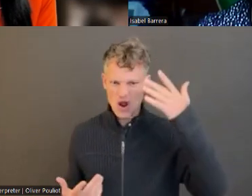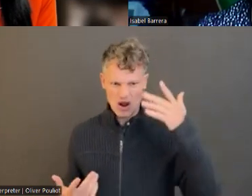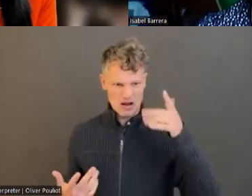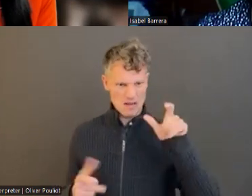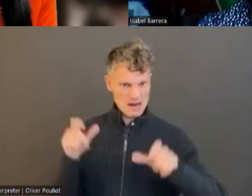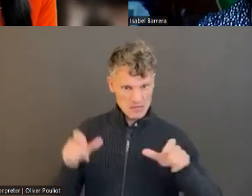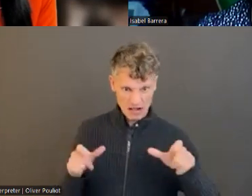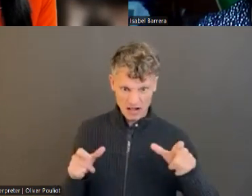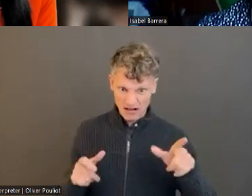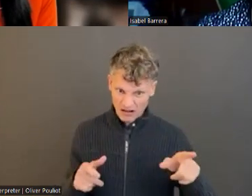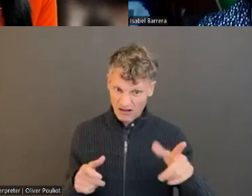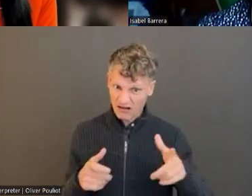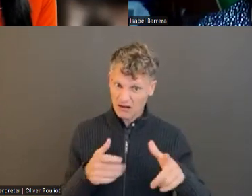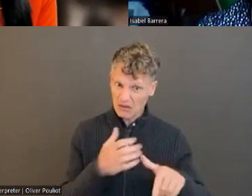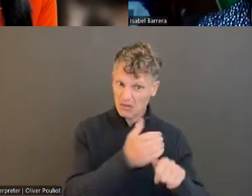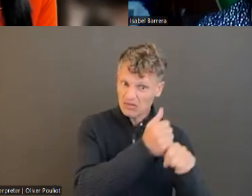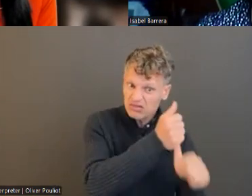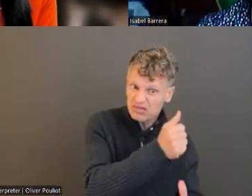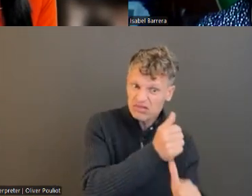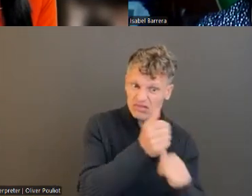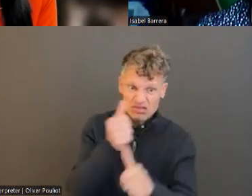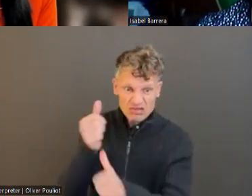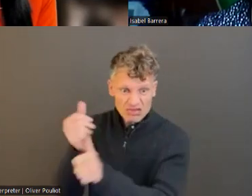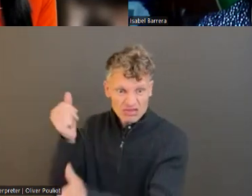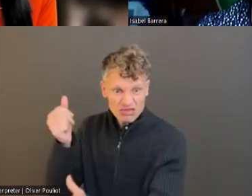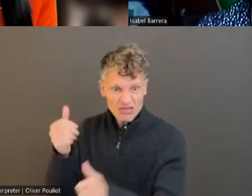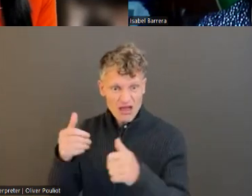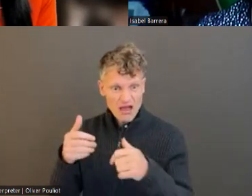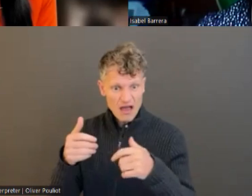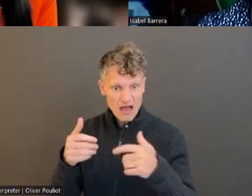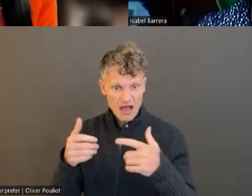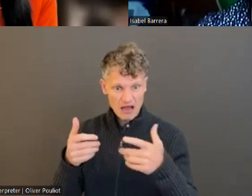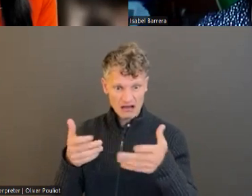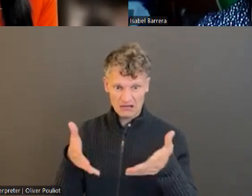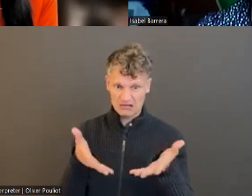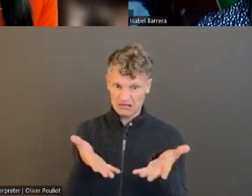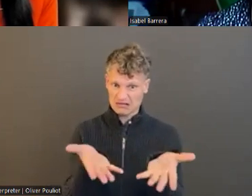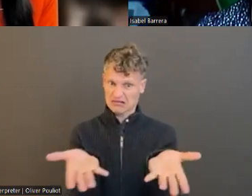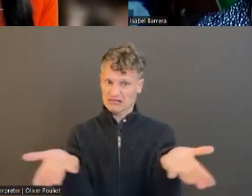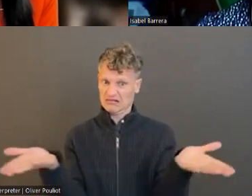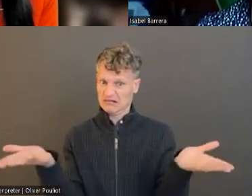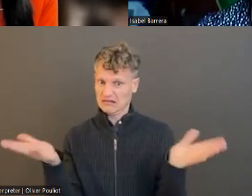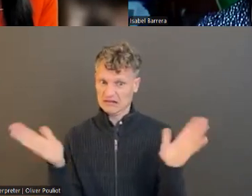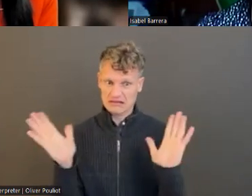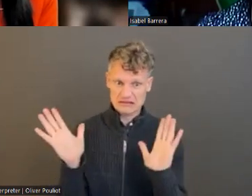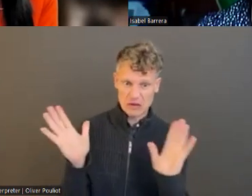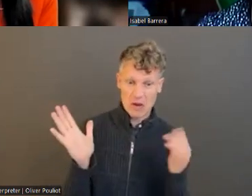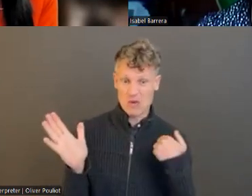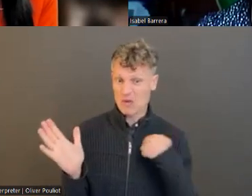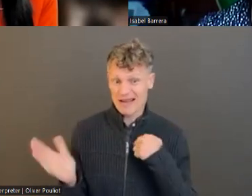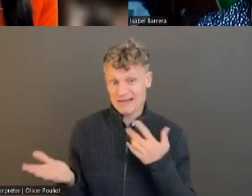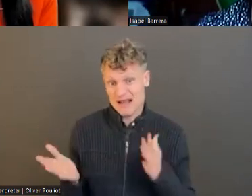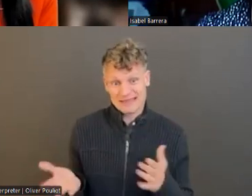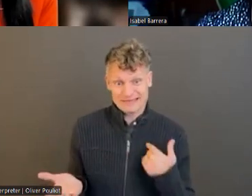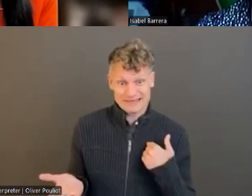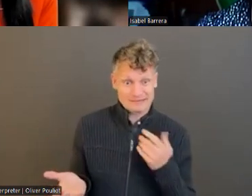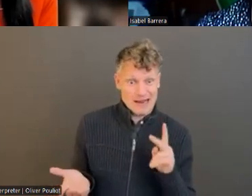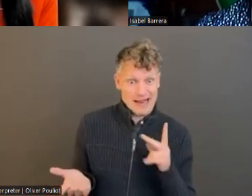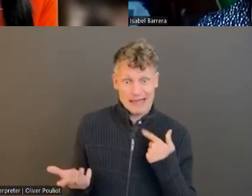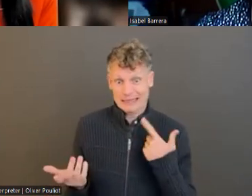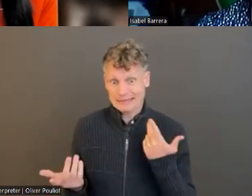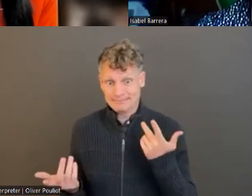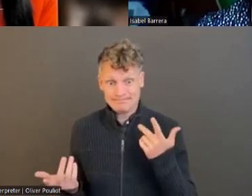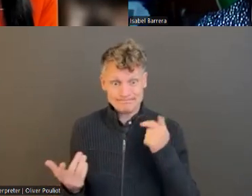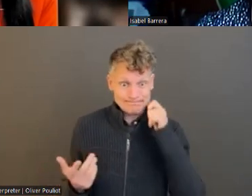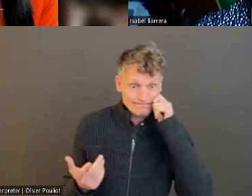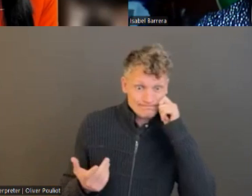o afectadas por una enfermedad o practicando defecación al aire libre y por qué persiste esta práctica, y luego